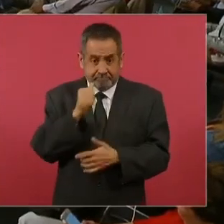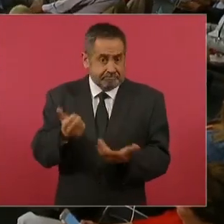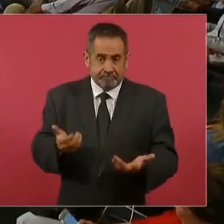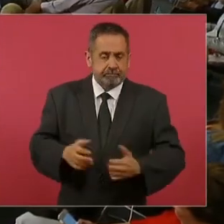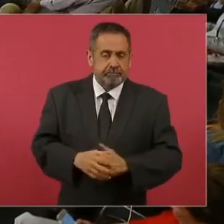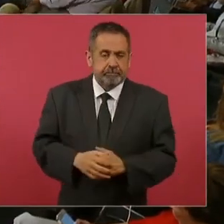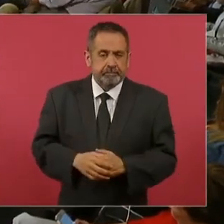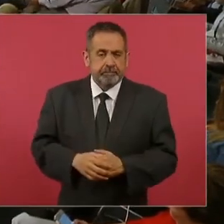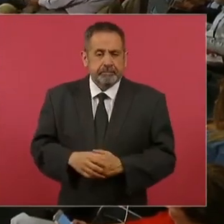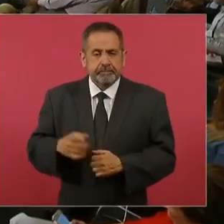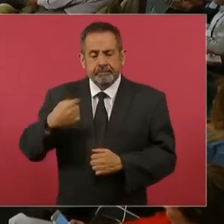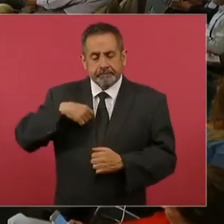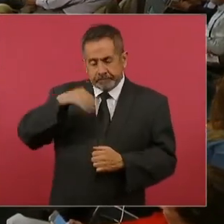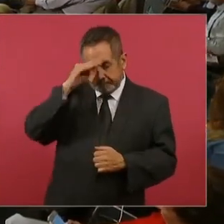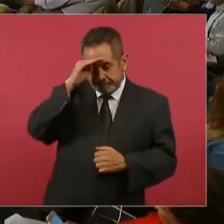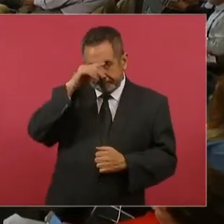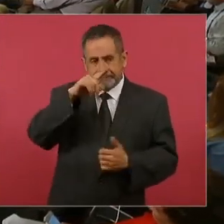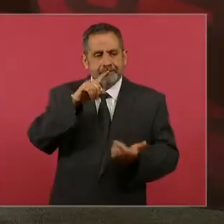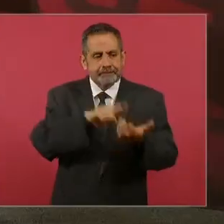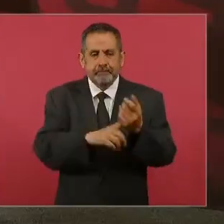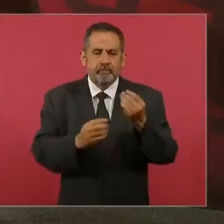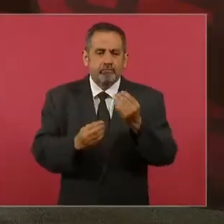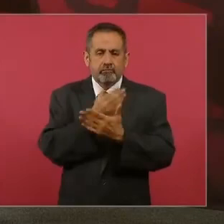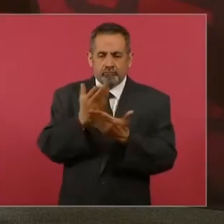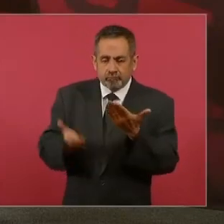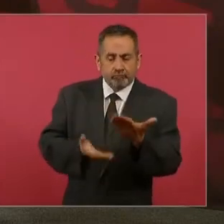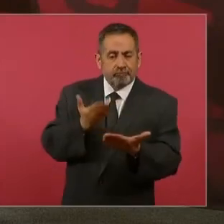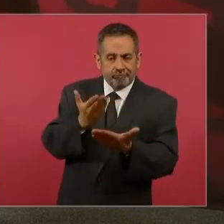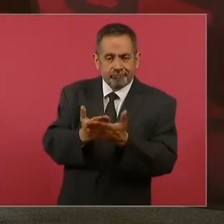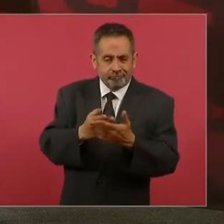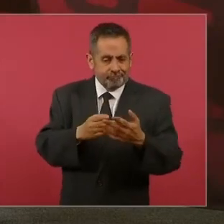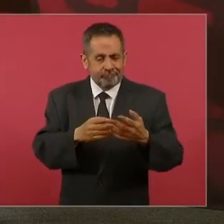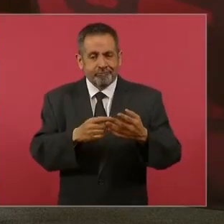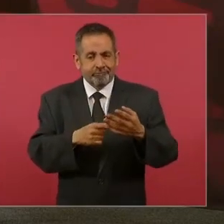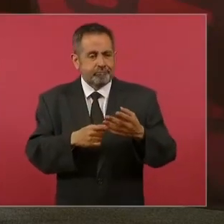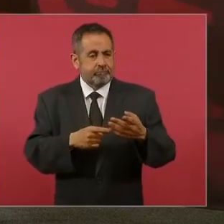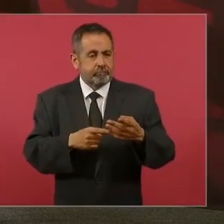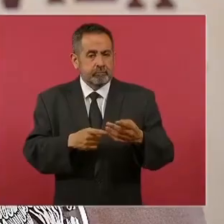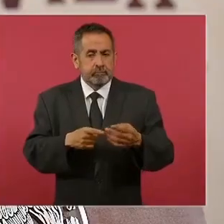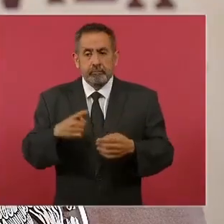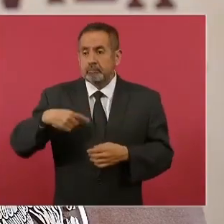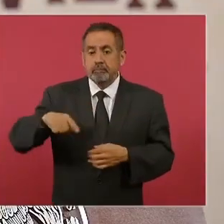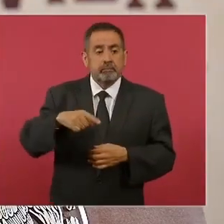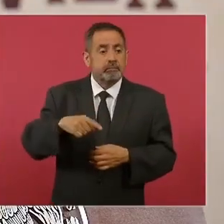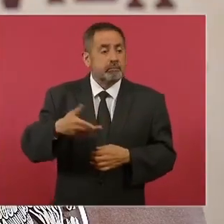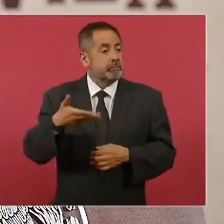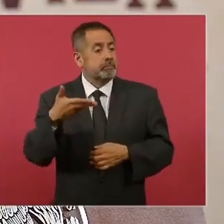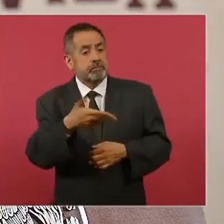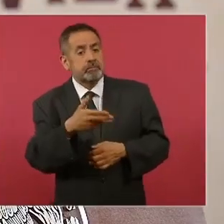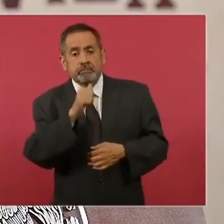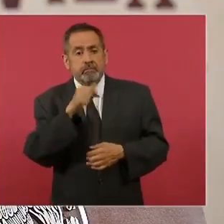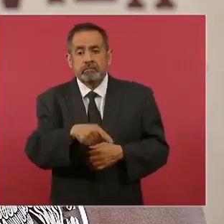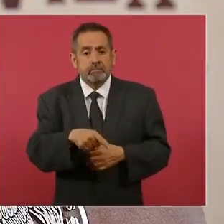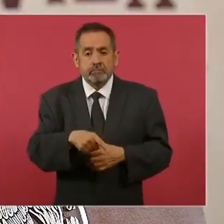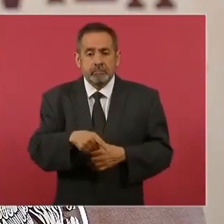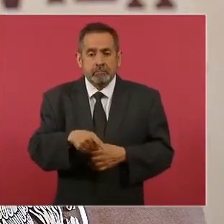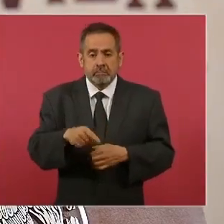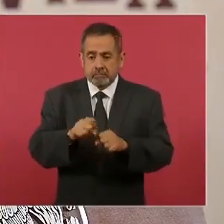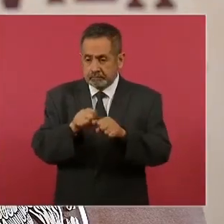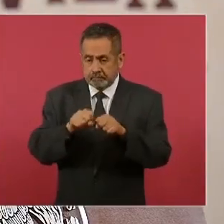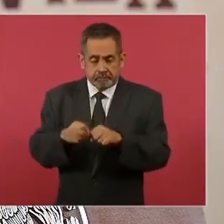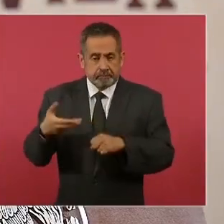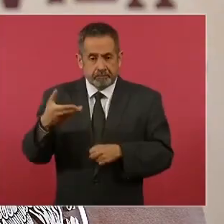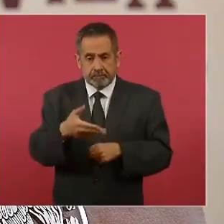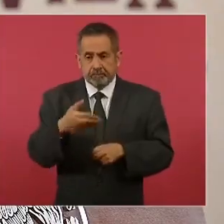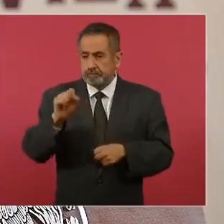Lo que vemos es que hay un proyecto nuevo que da un giro sin que haya sido solicitado por los integrantes de la sala